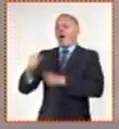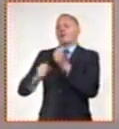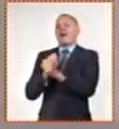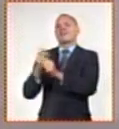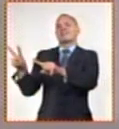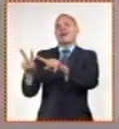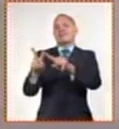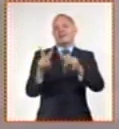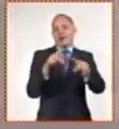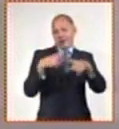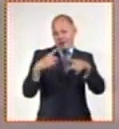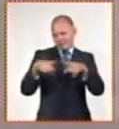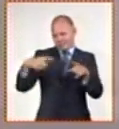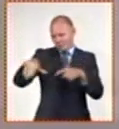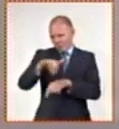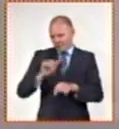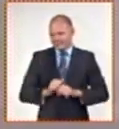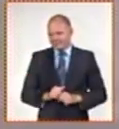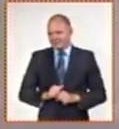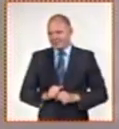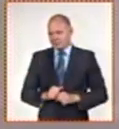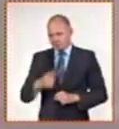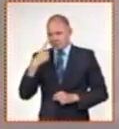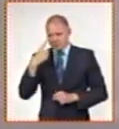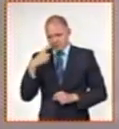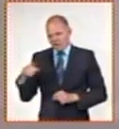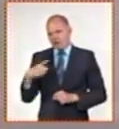por supuesto. Entonces, fíjate,